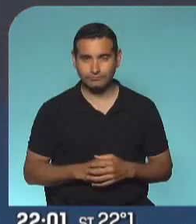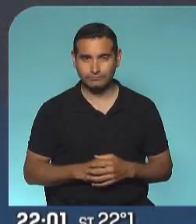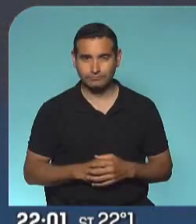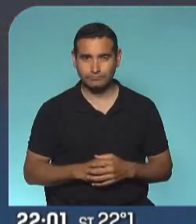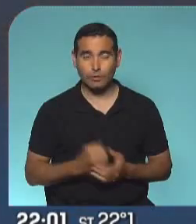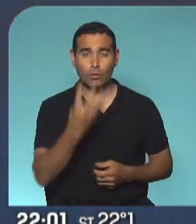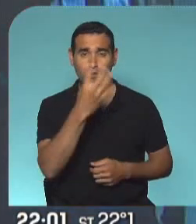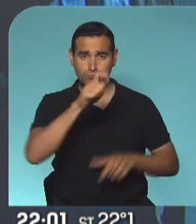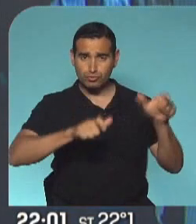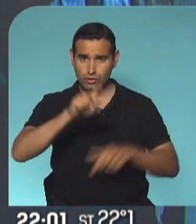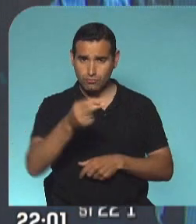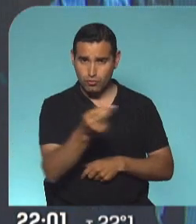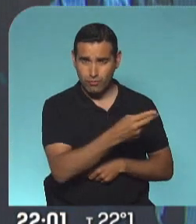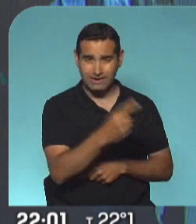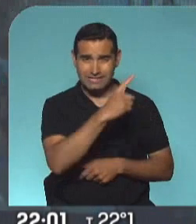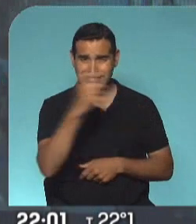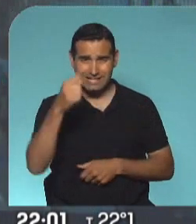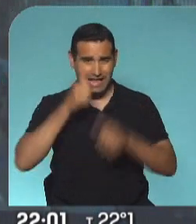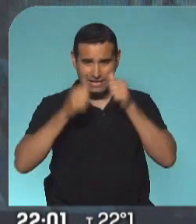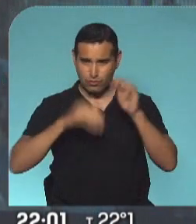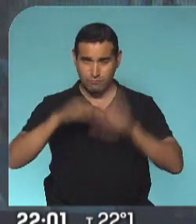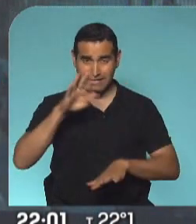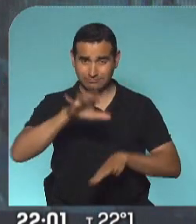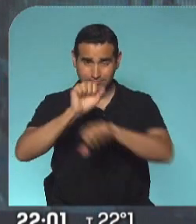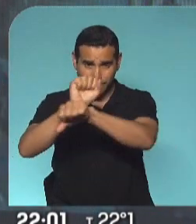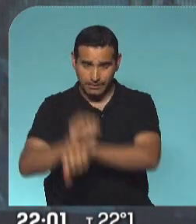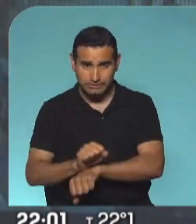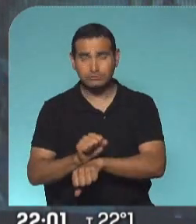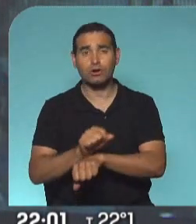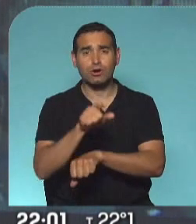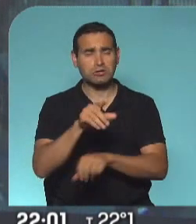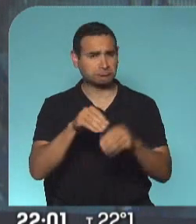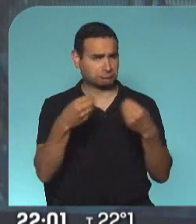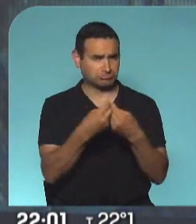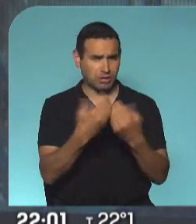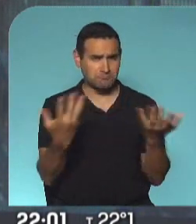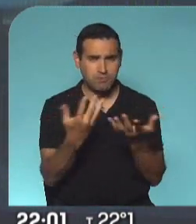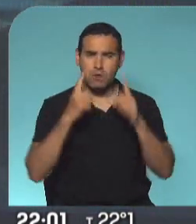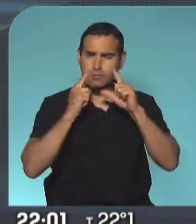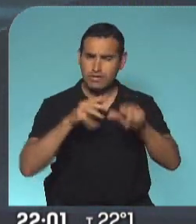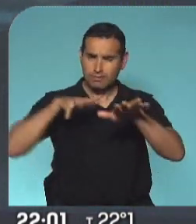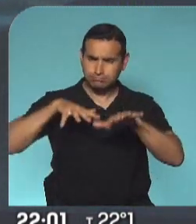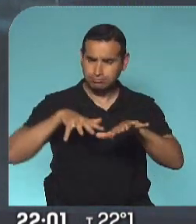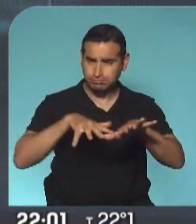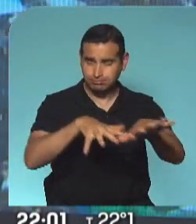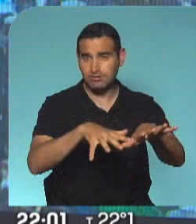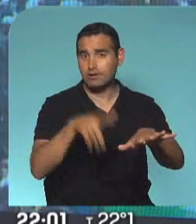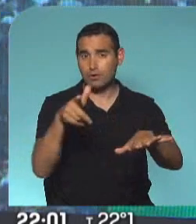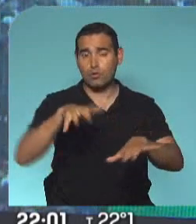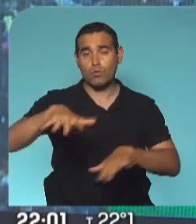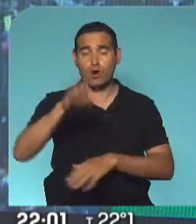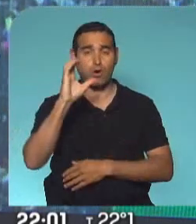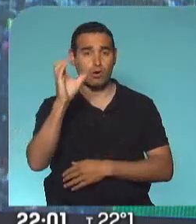4 muertos y más de 100 heridos y detenidos es el saldo parcial de las protestas y las movilizaciones que conmueven a